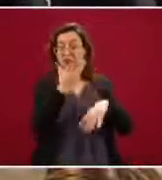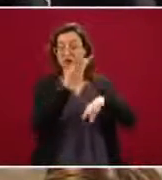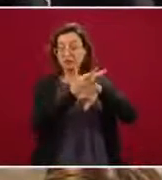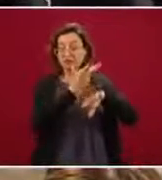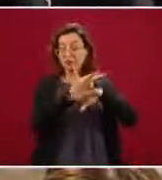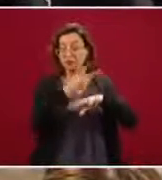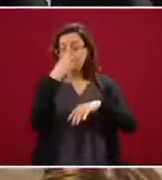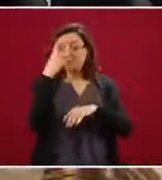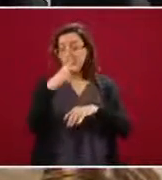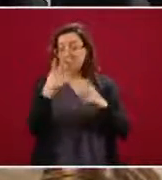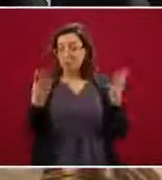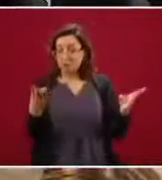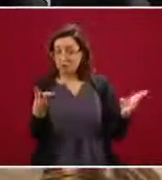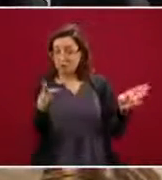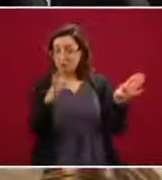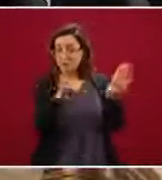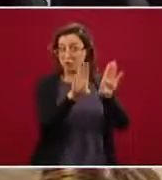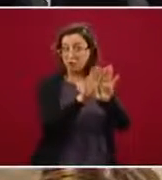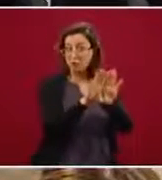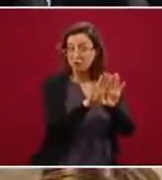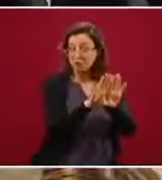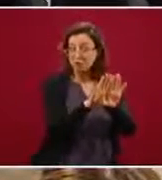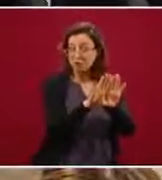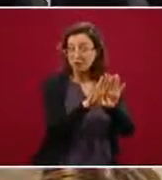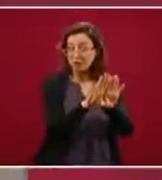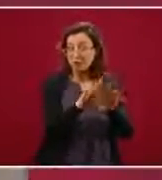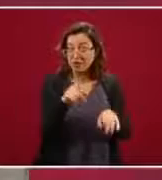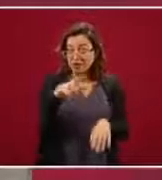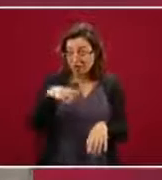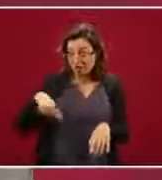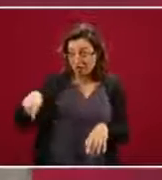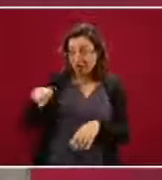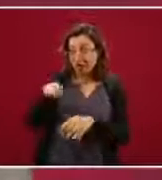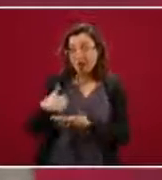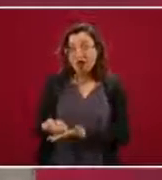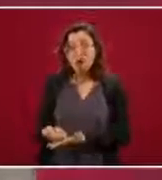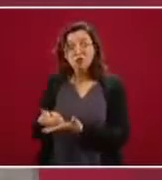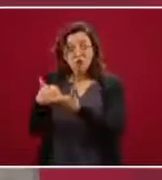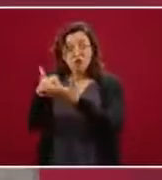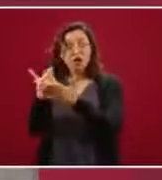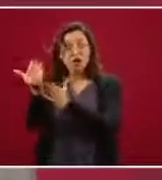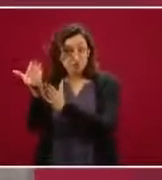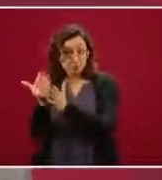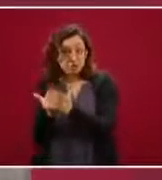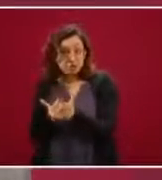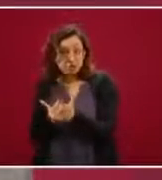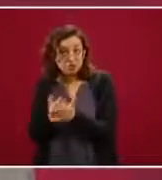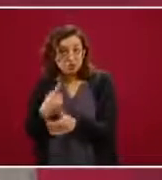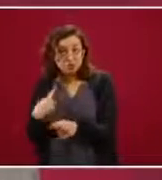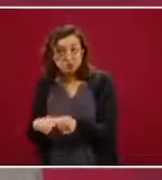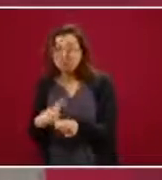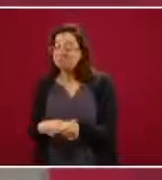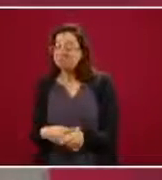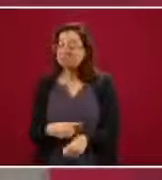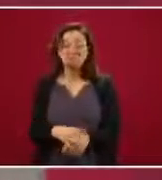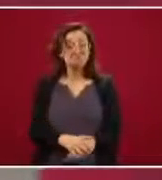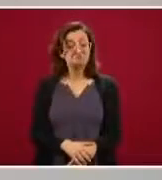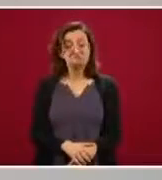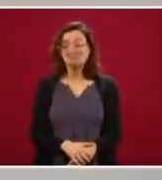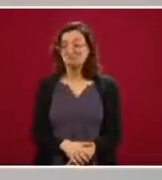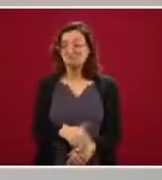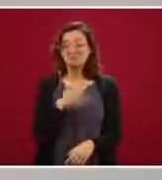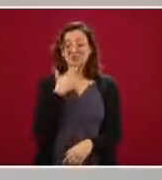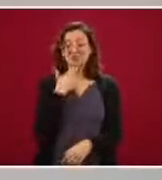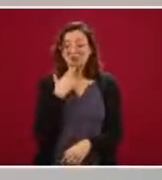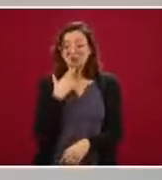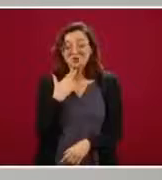Unidos, no es una situación que vaya a contribuir a detener la epidemia. ¿Por qué